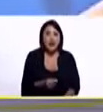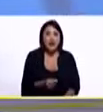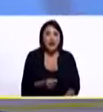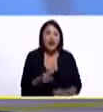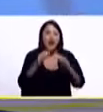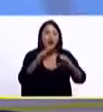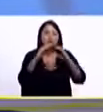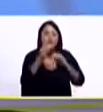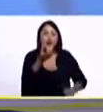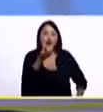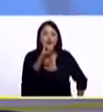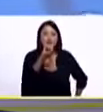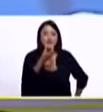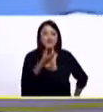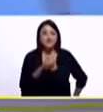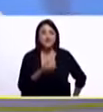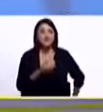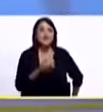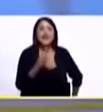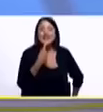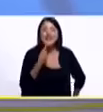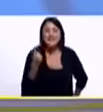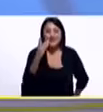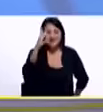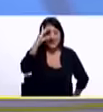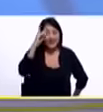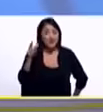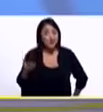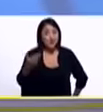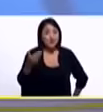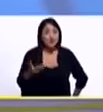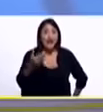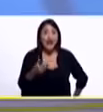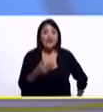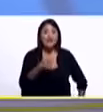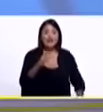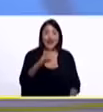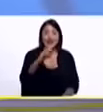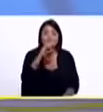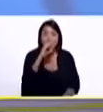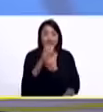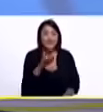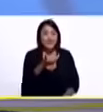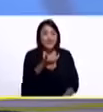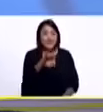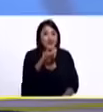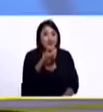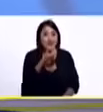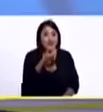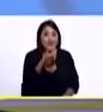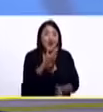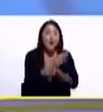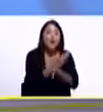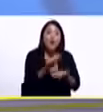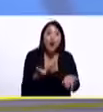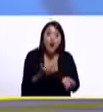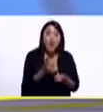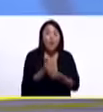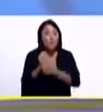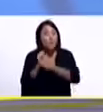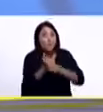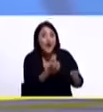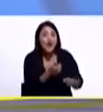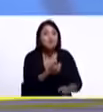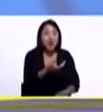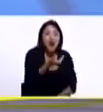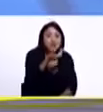hamburguesa pero caliente, dice la vicepresidenta. Muy importante. Porque uno va para un juego,